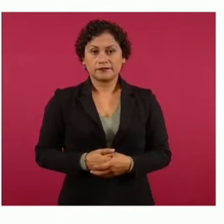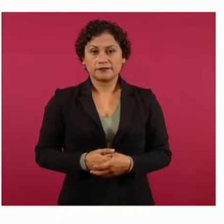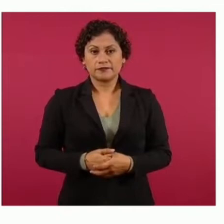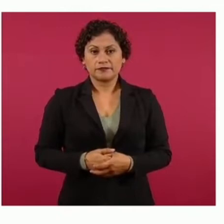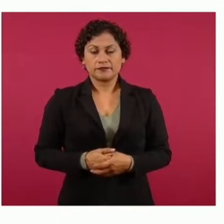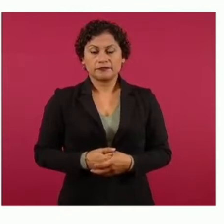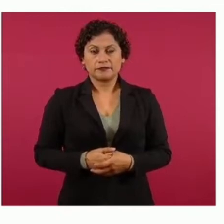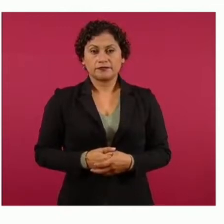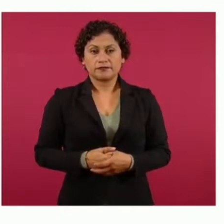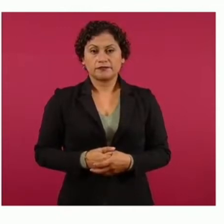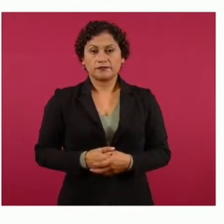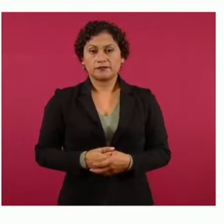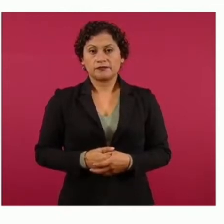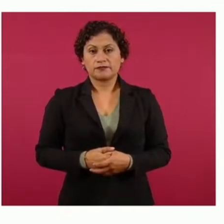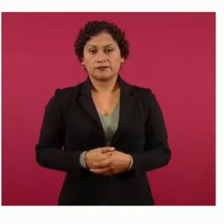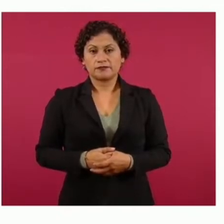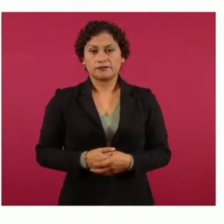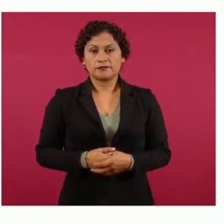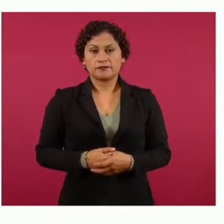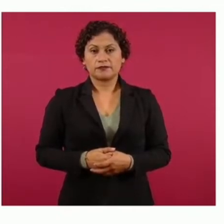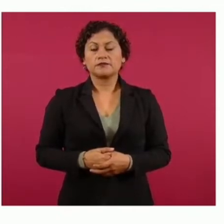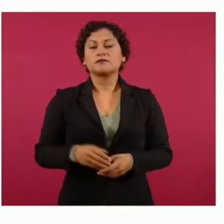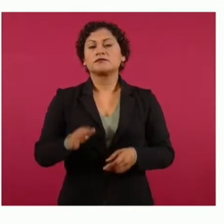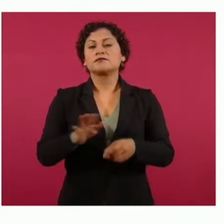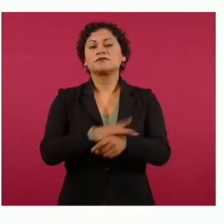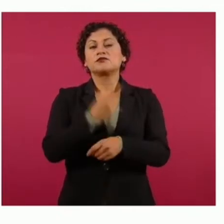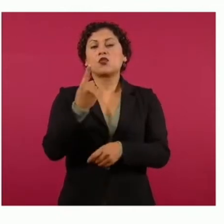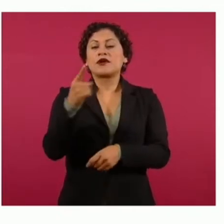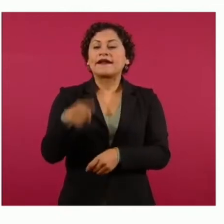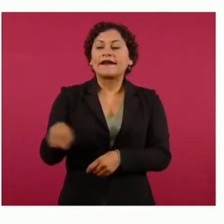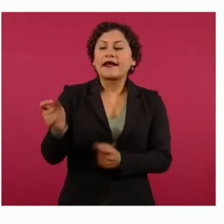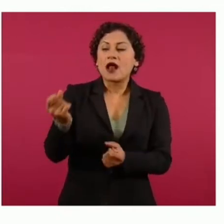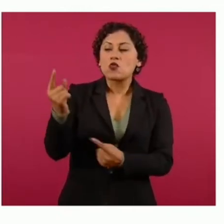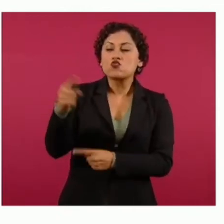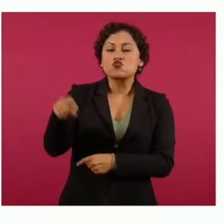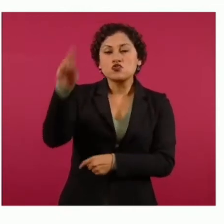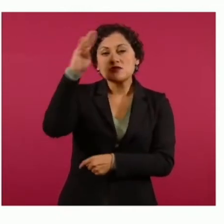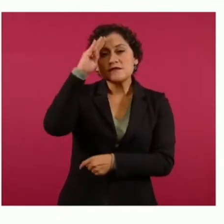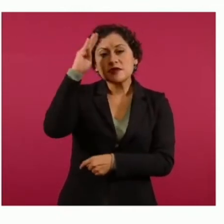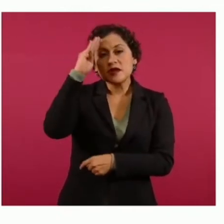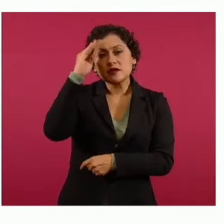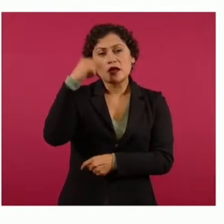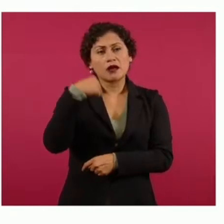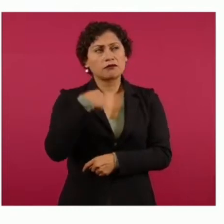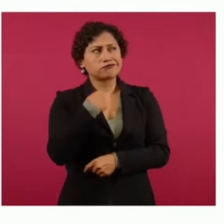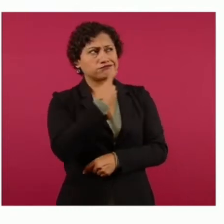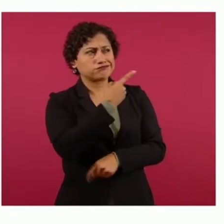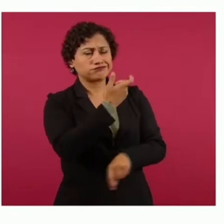vamos a tener problemas si